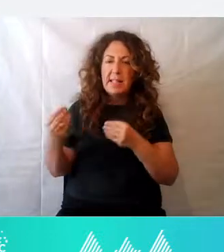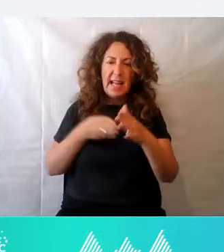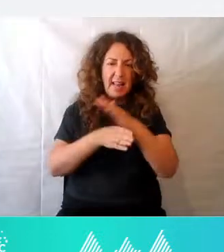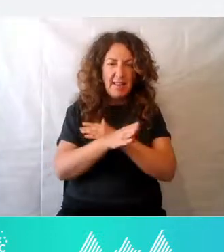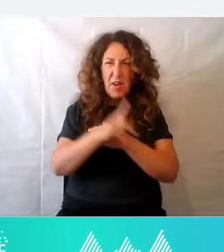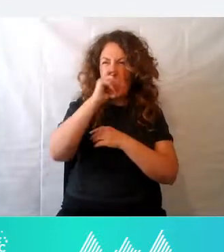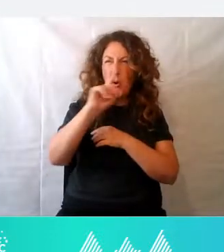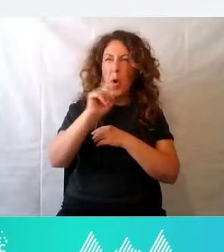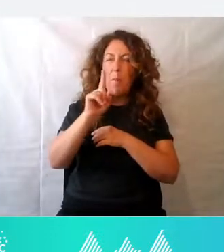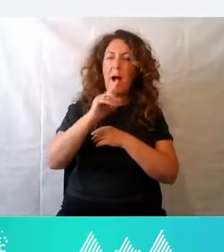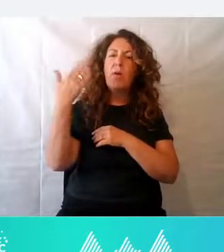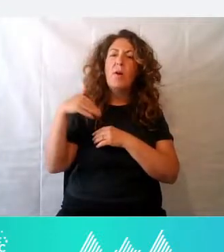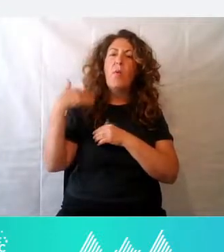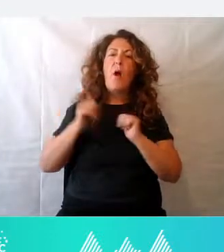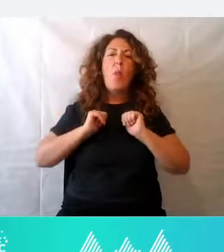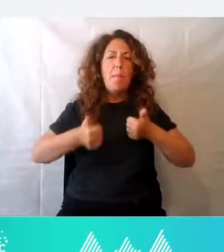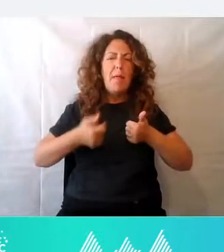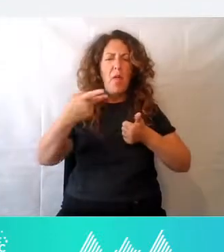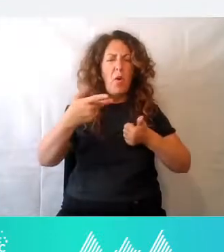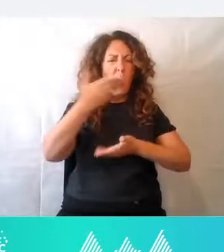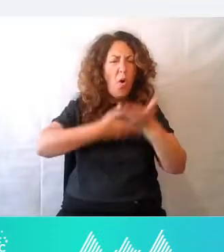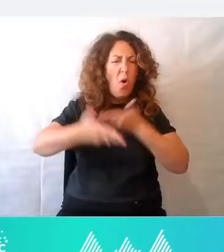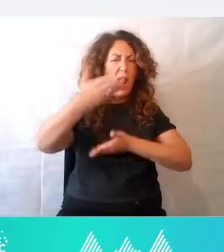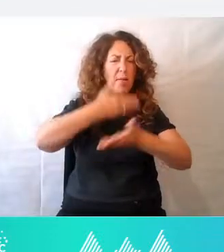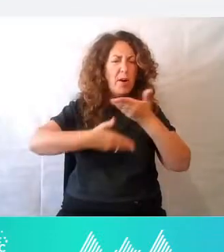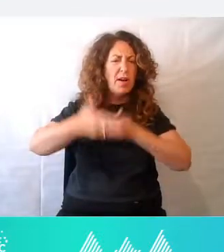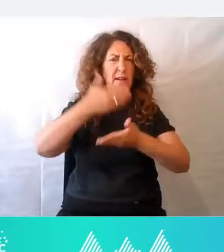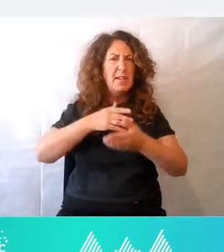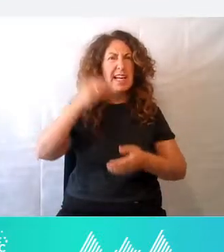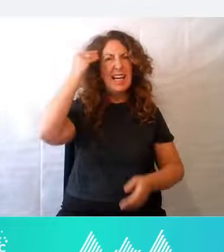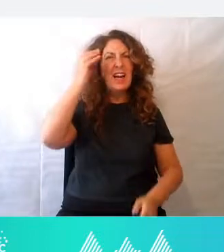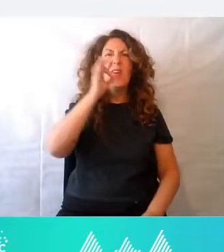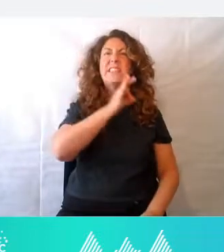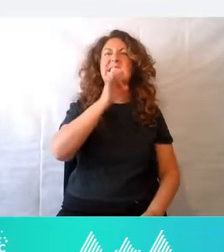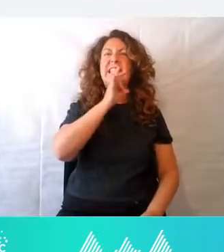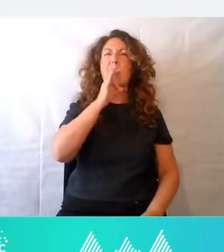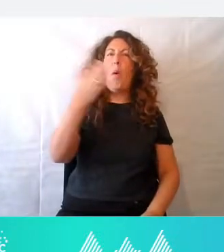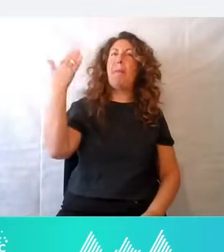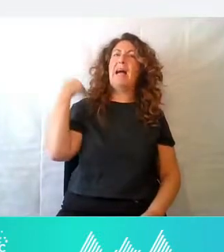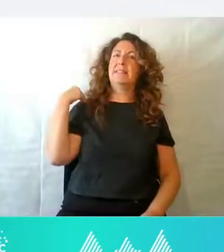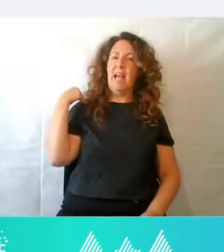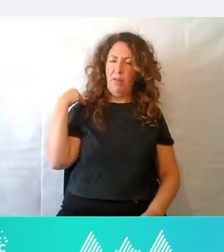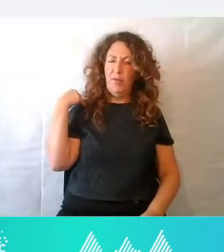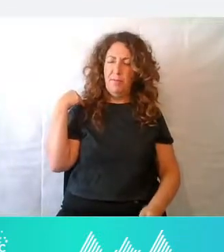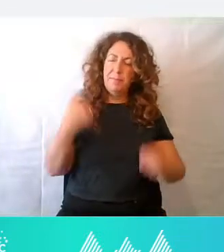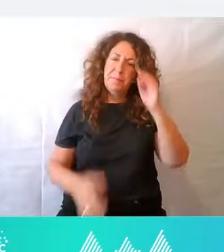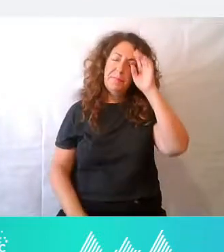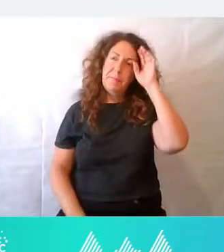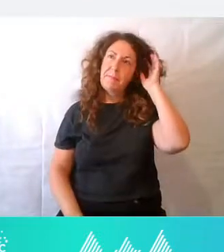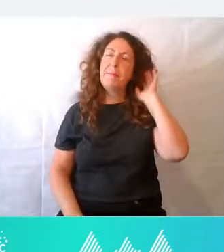empezaron nuestra nuestra colaboración yo creo microsoft desde el siglo pasado por lo cual ya llevamos unos cuantos años de